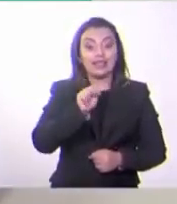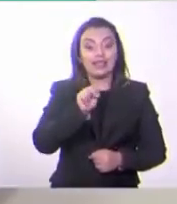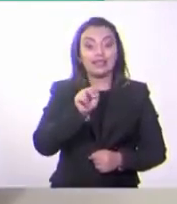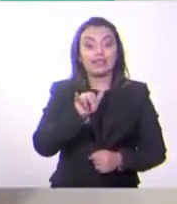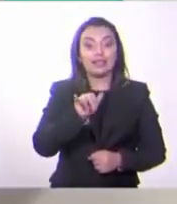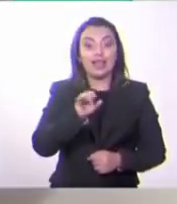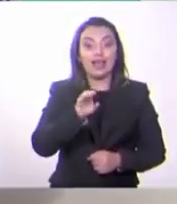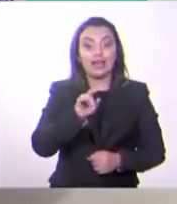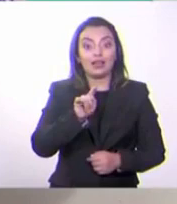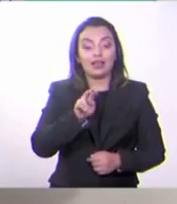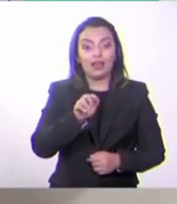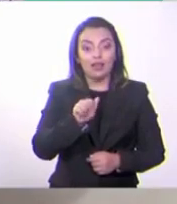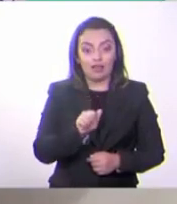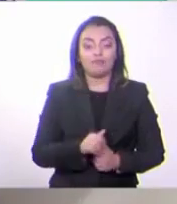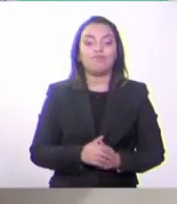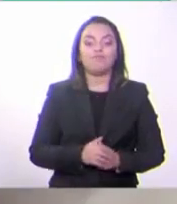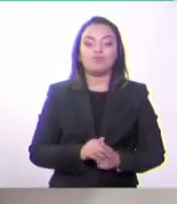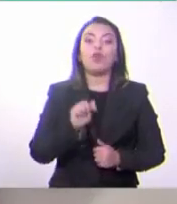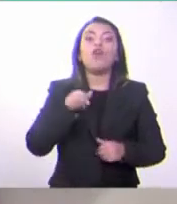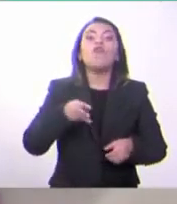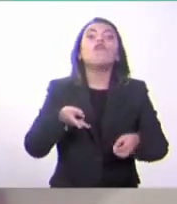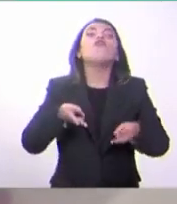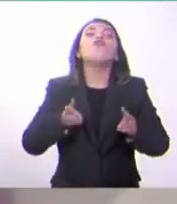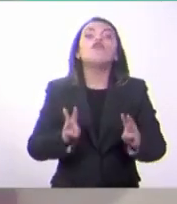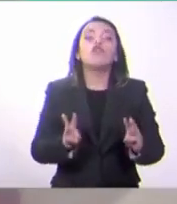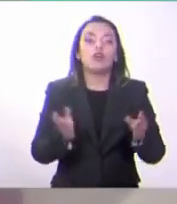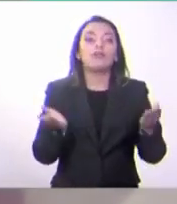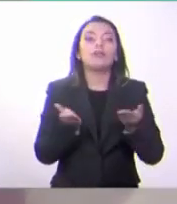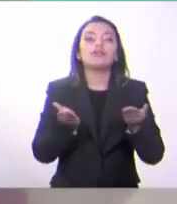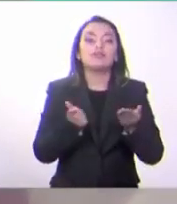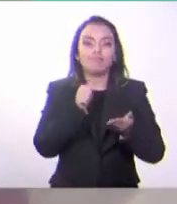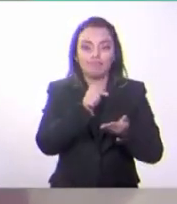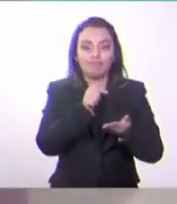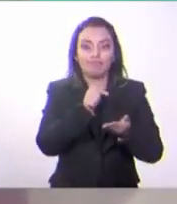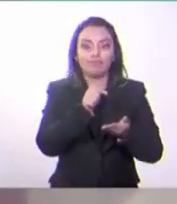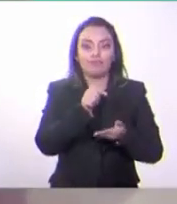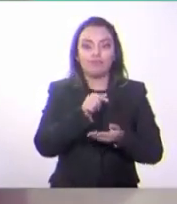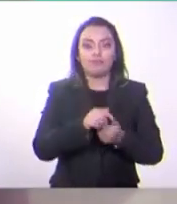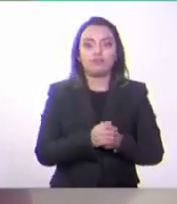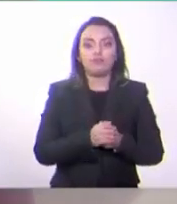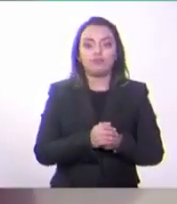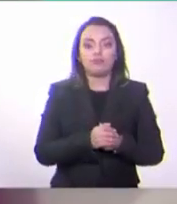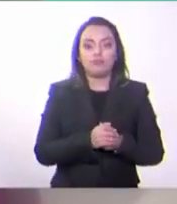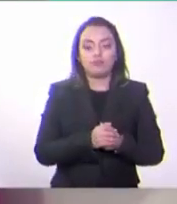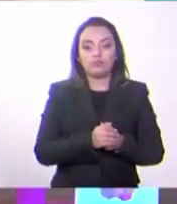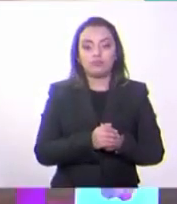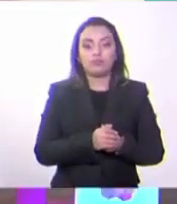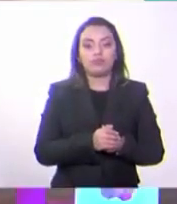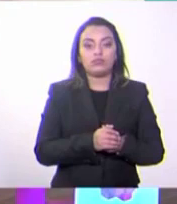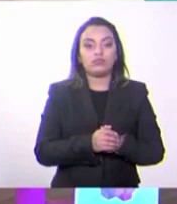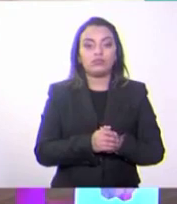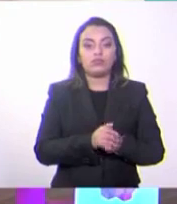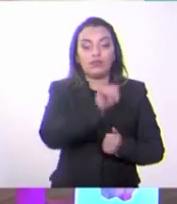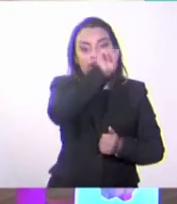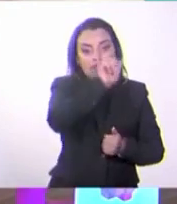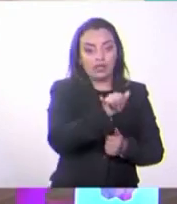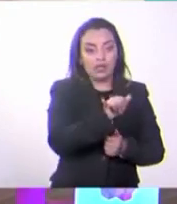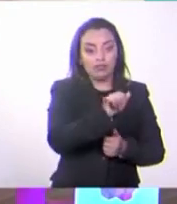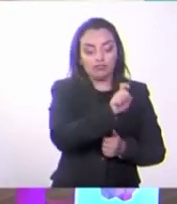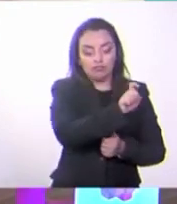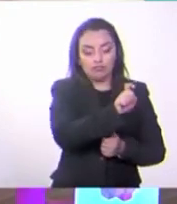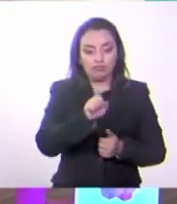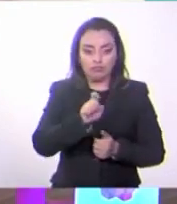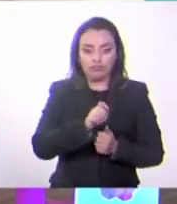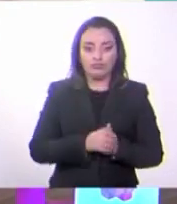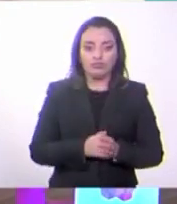Entonces es una forma de verificarlo. Es una forma de verificarlo con la gráfica. ¿Sí? ¿Cómo probamos podemos con la hacer mía. con la tuya? Muy bien, Bueno, pones ya cuadro. sabemos